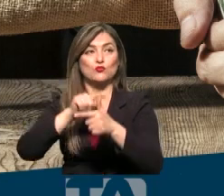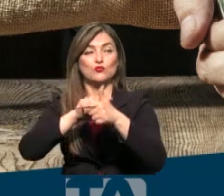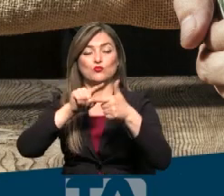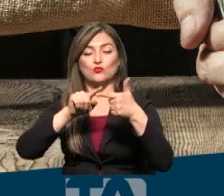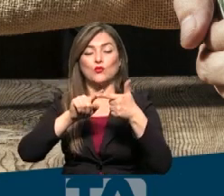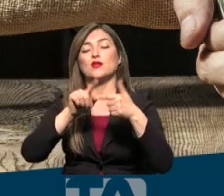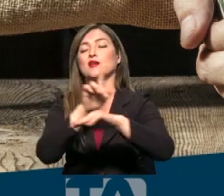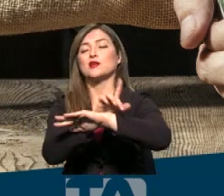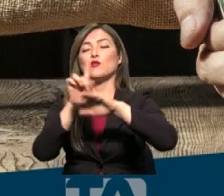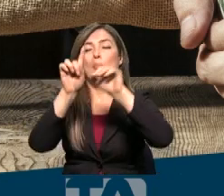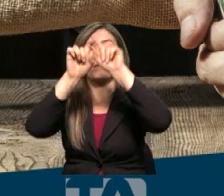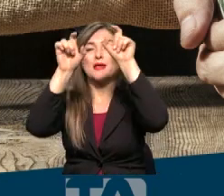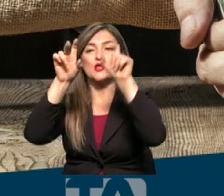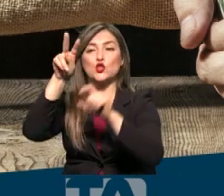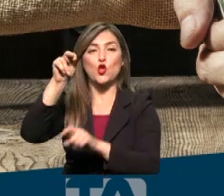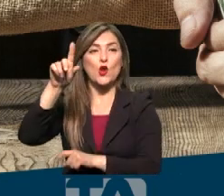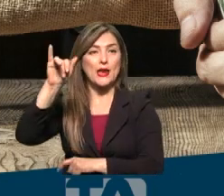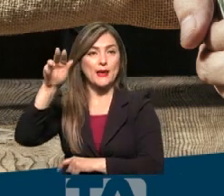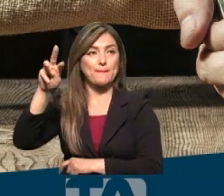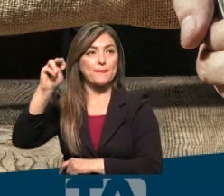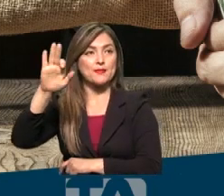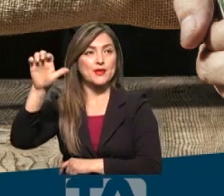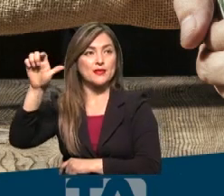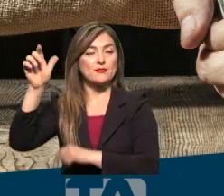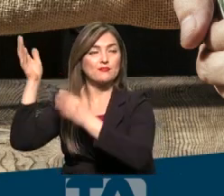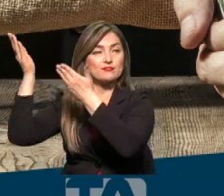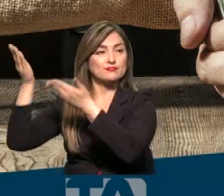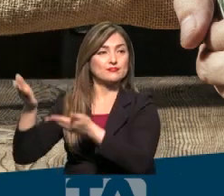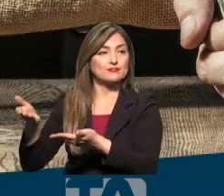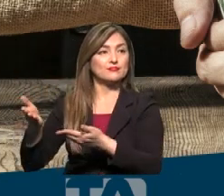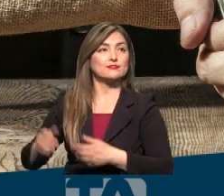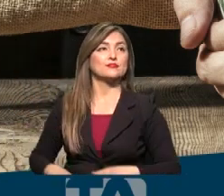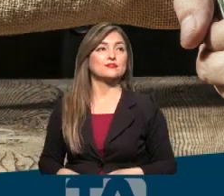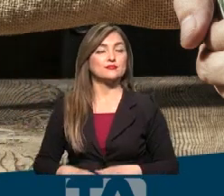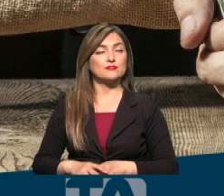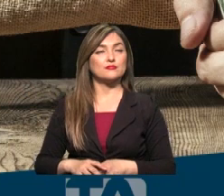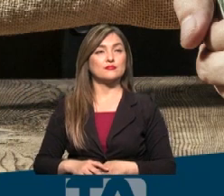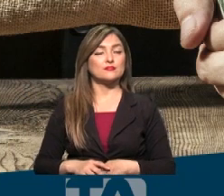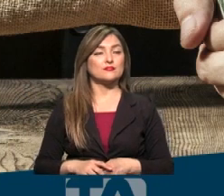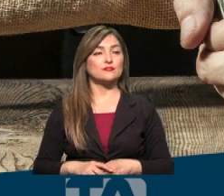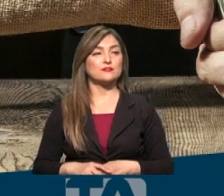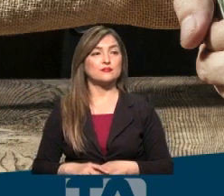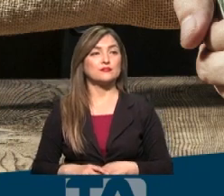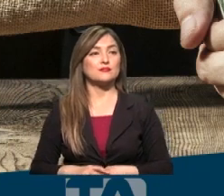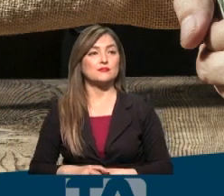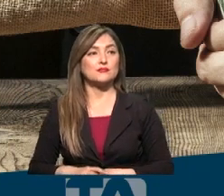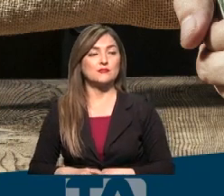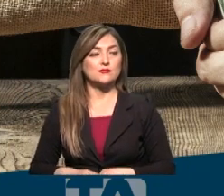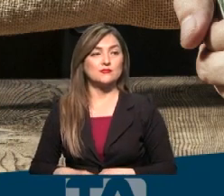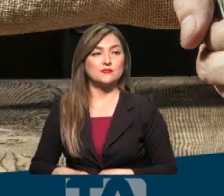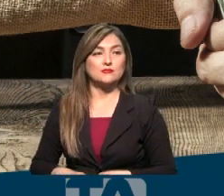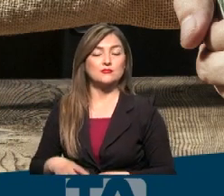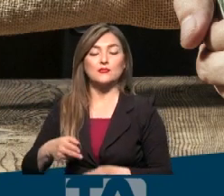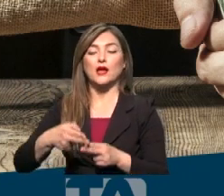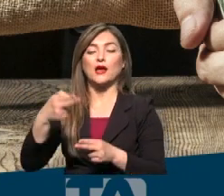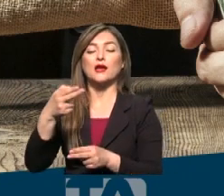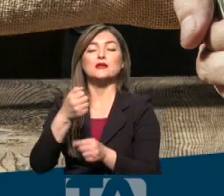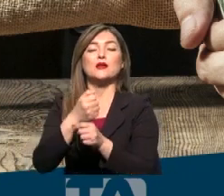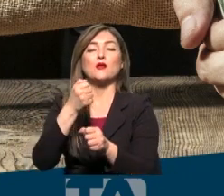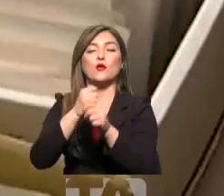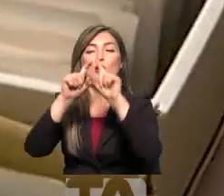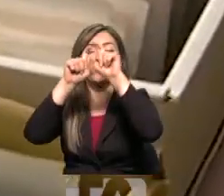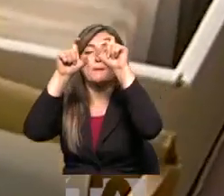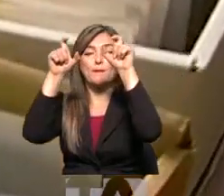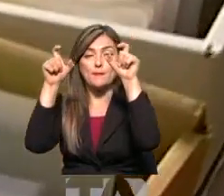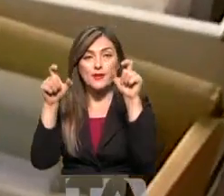empresa No Limit Pedro Crespo, Patricio Sá, Sebastián Robles, José Luis de la Paz y el ex funcionario de Petroecuador Raúl de la